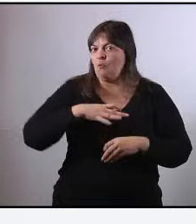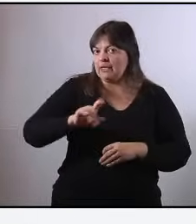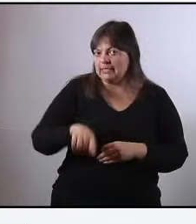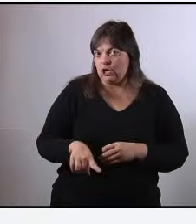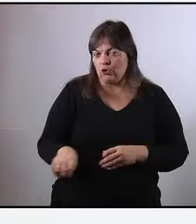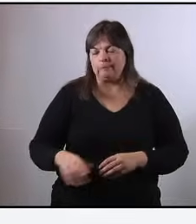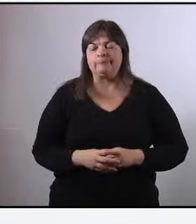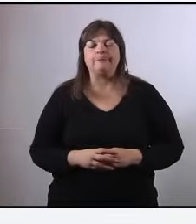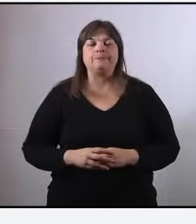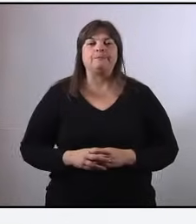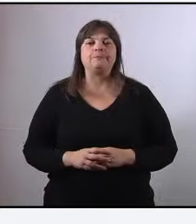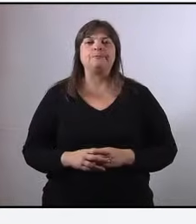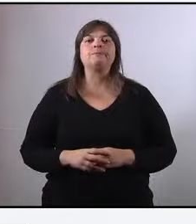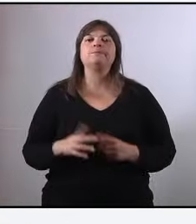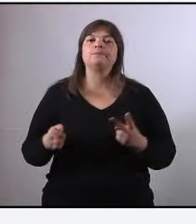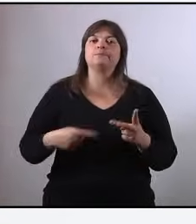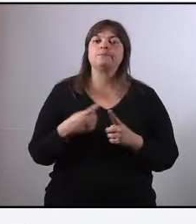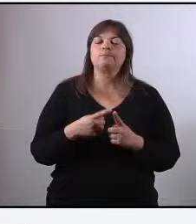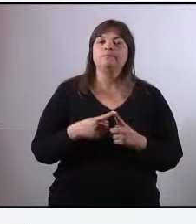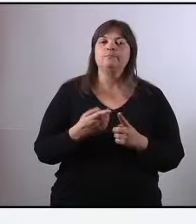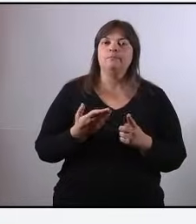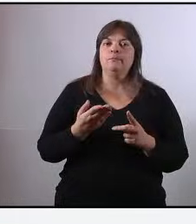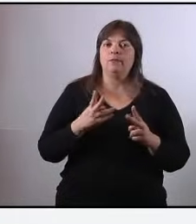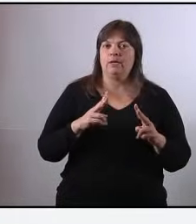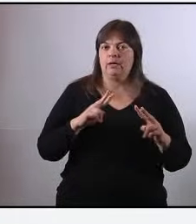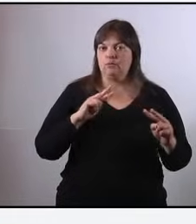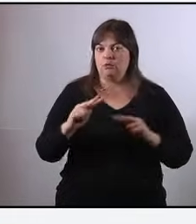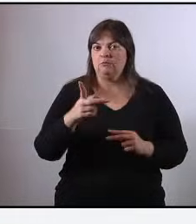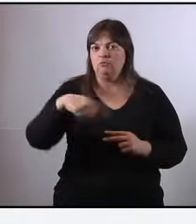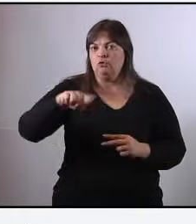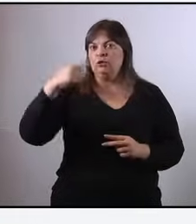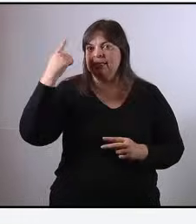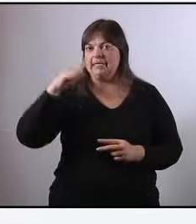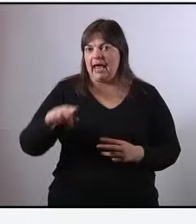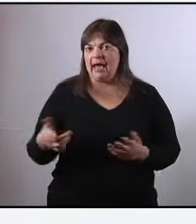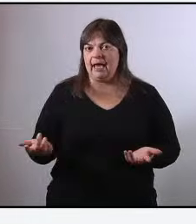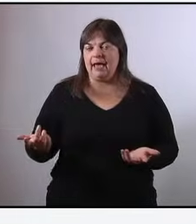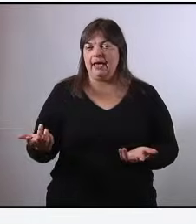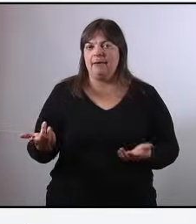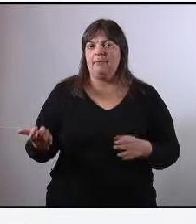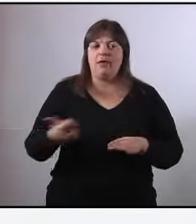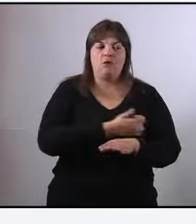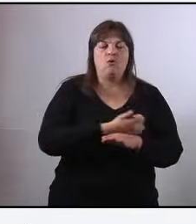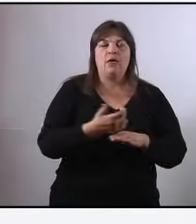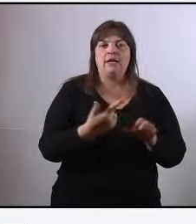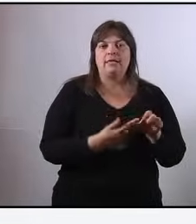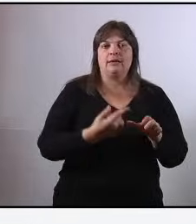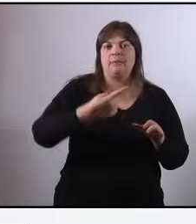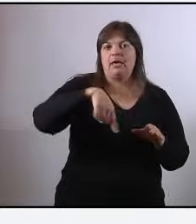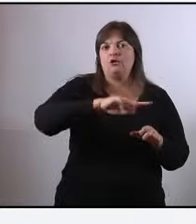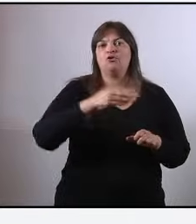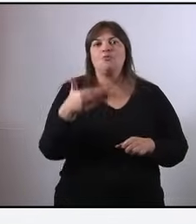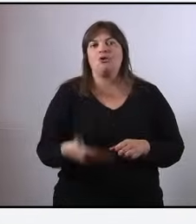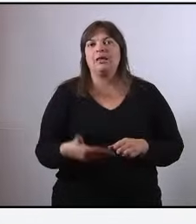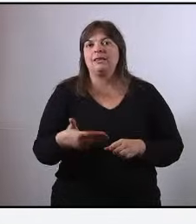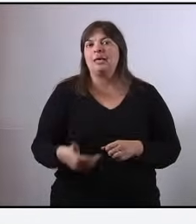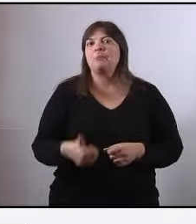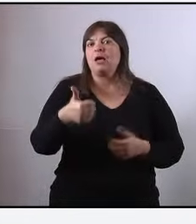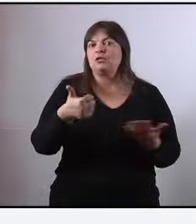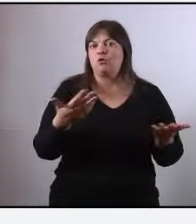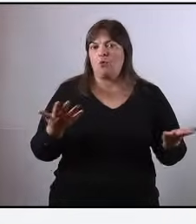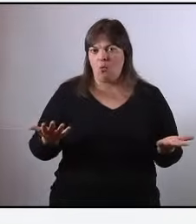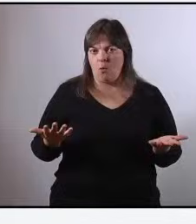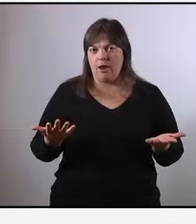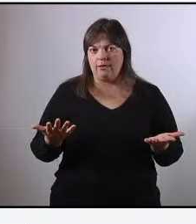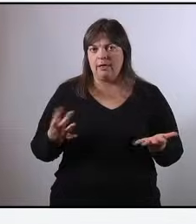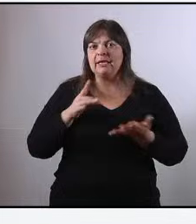Gracias. Respecto a la primera, creo que ustedes son conscientes, al igual que el resto de ciudadanos extremeños, que lo más importante es la